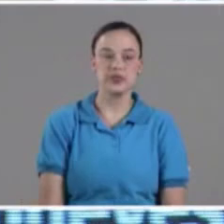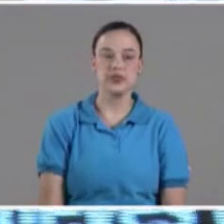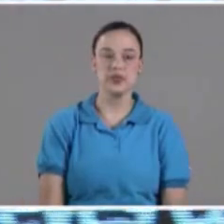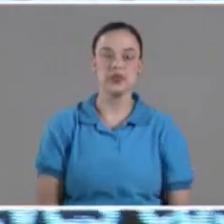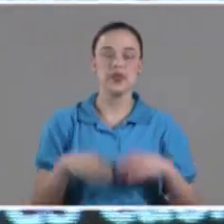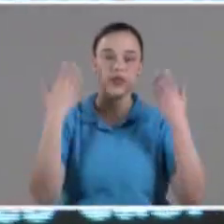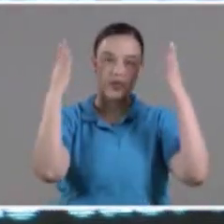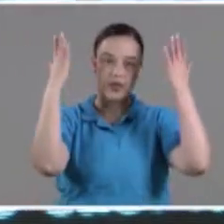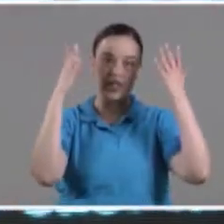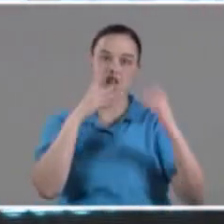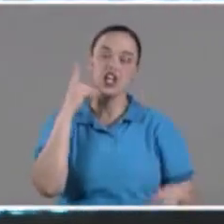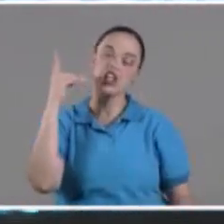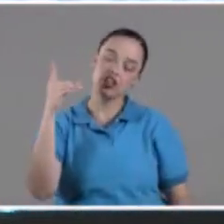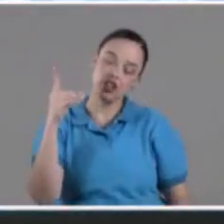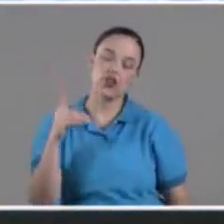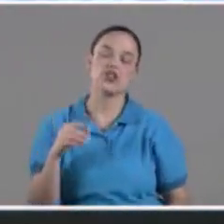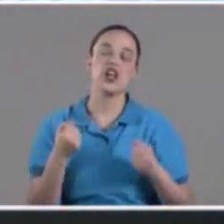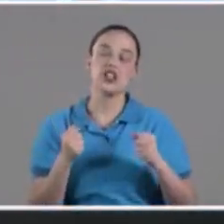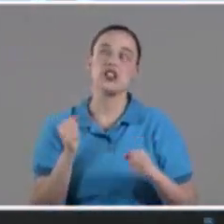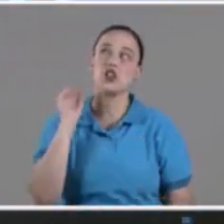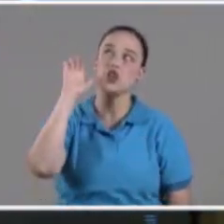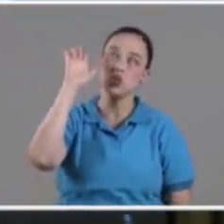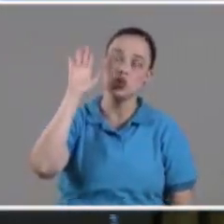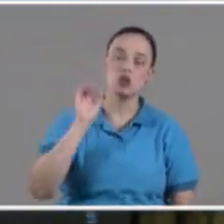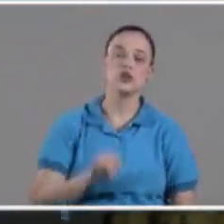y Dios se va a encargar